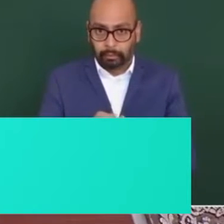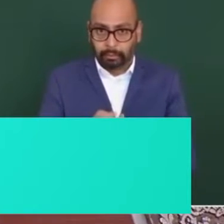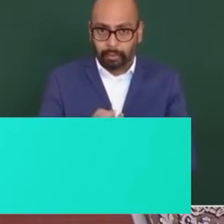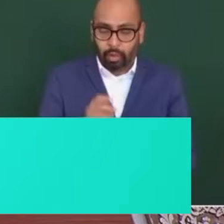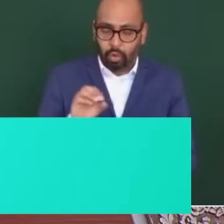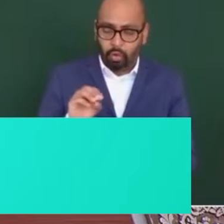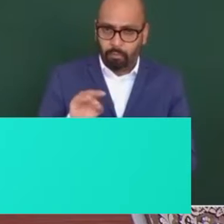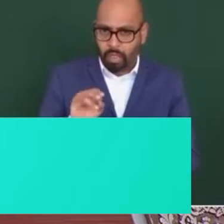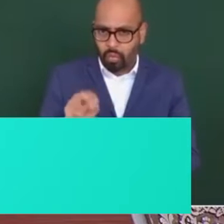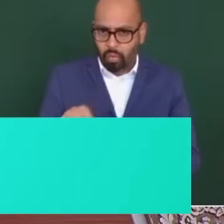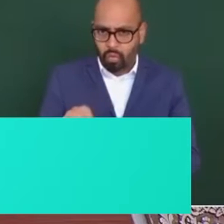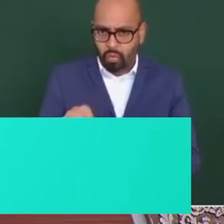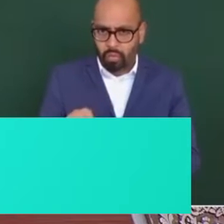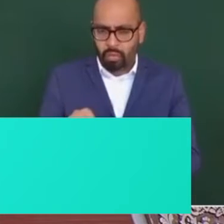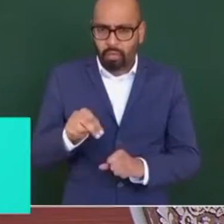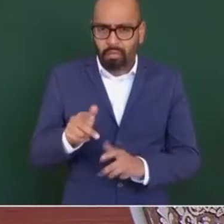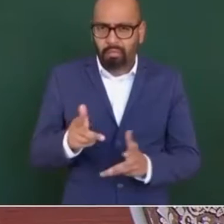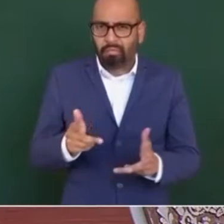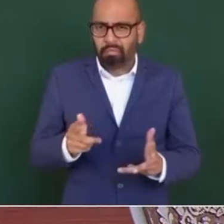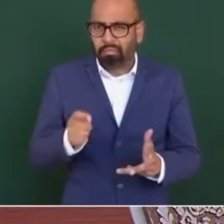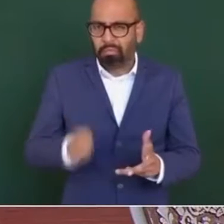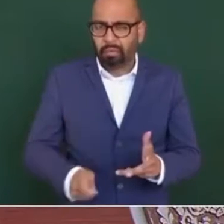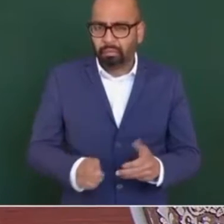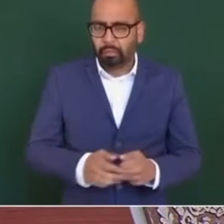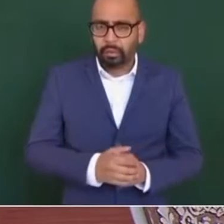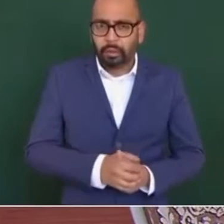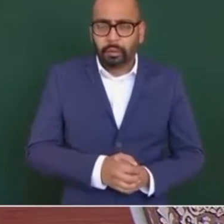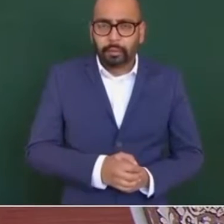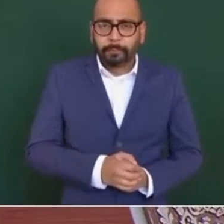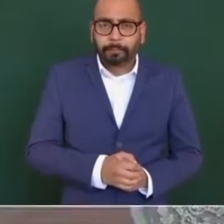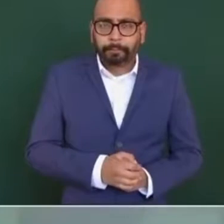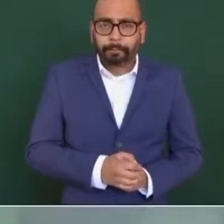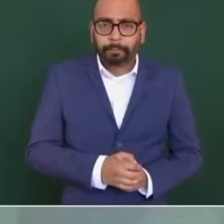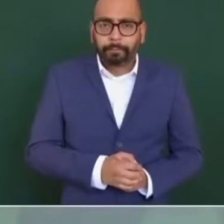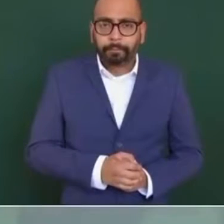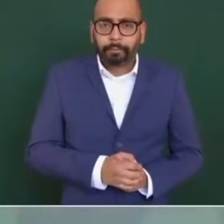que no es